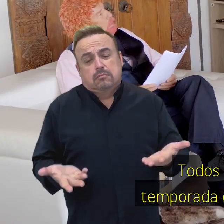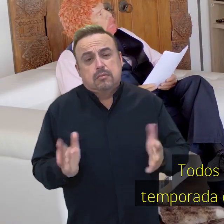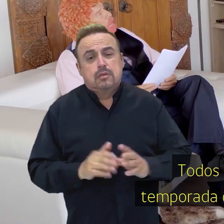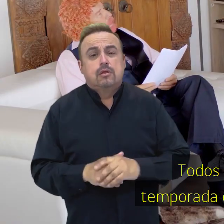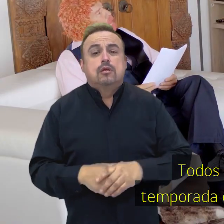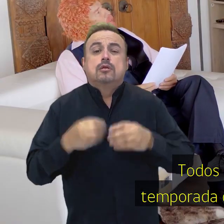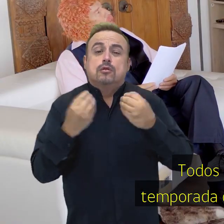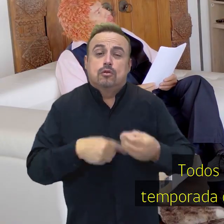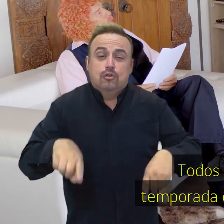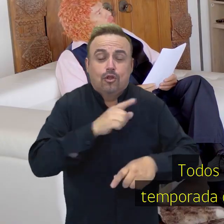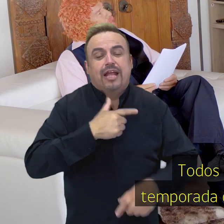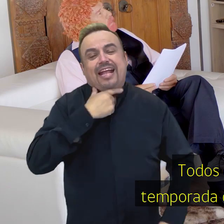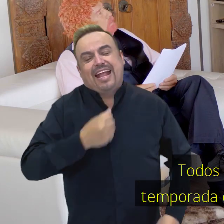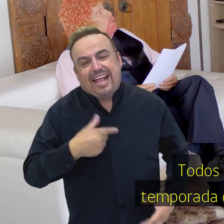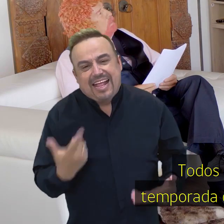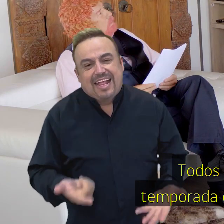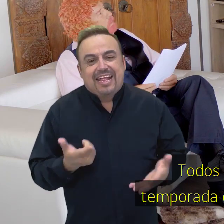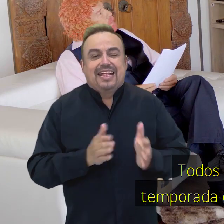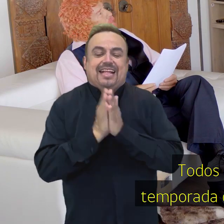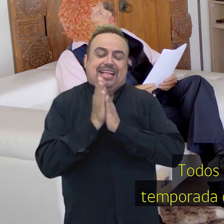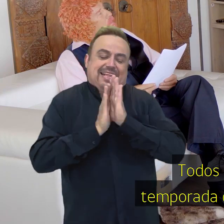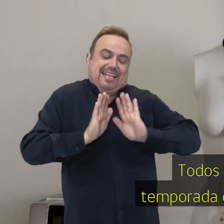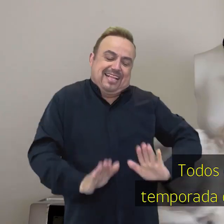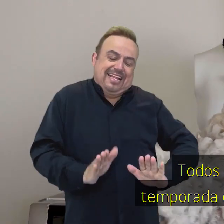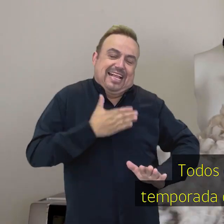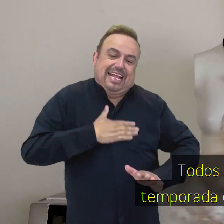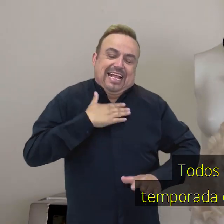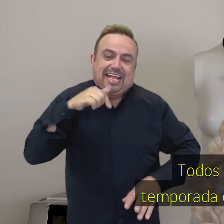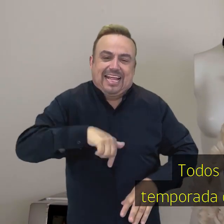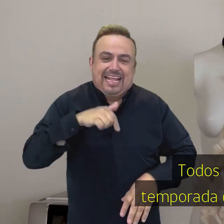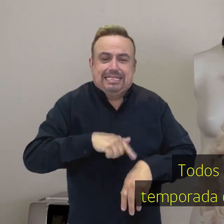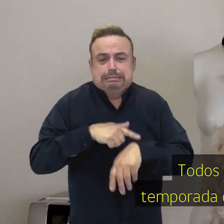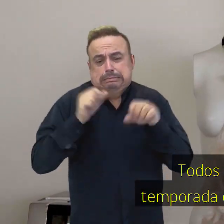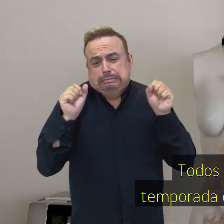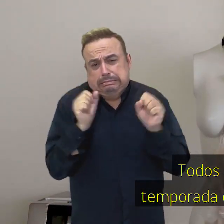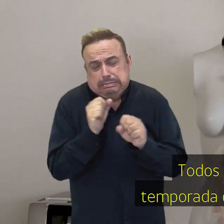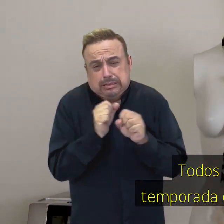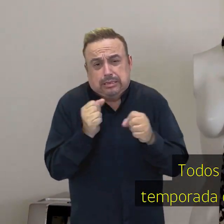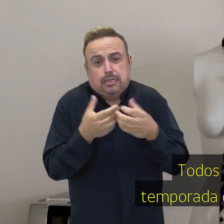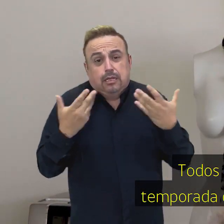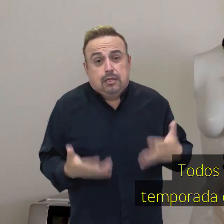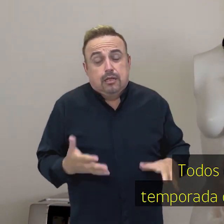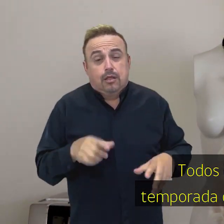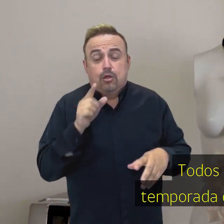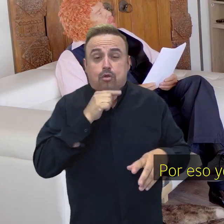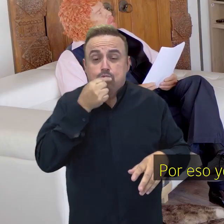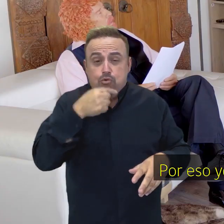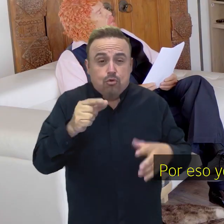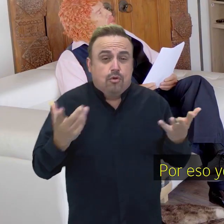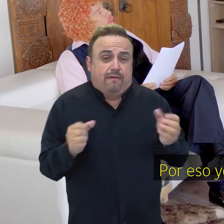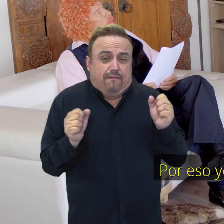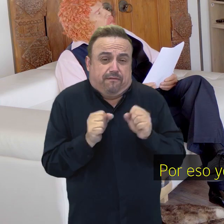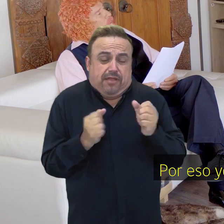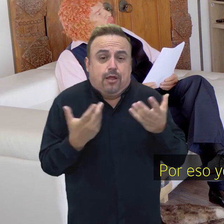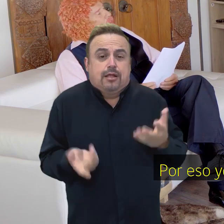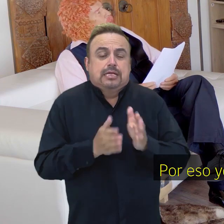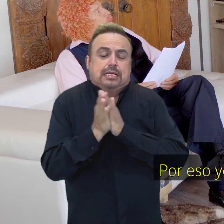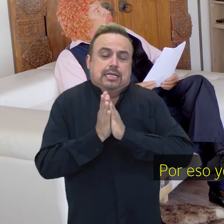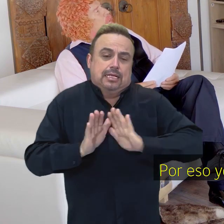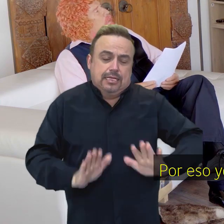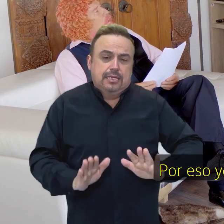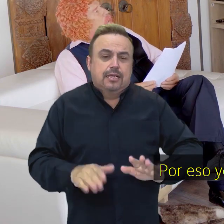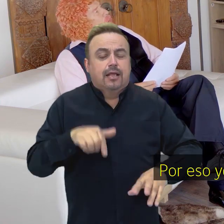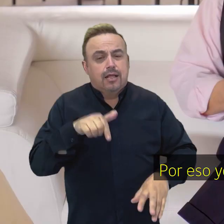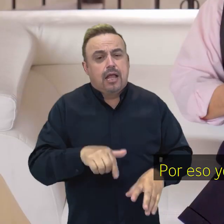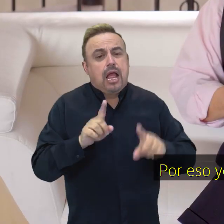algo. ¿Cómo queremos que caca y en Kiko no hagan que caca y jugar en Yengo? ¿O con Yengo? Cogejo, yo quiero que